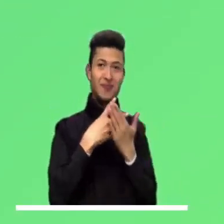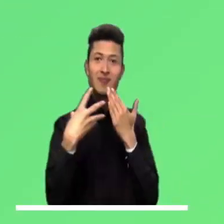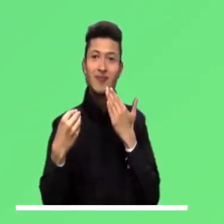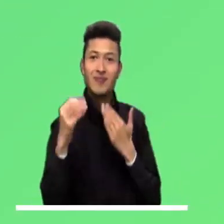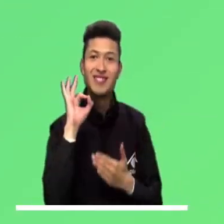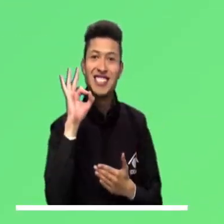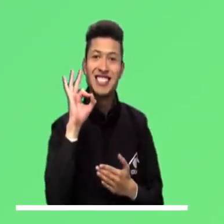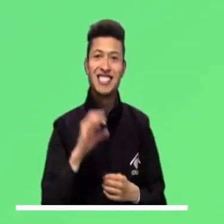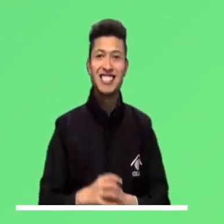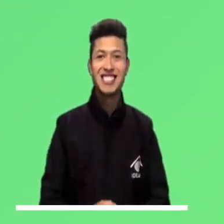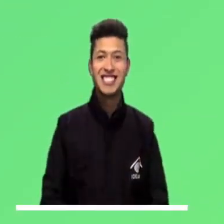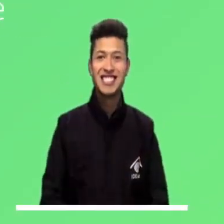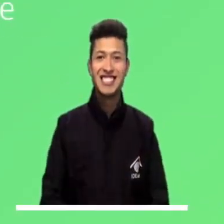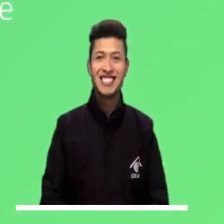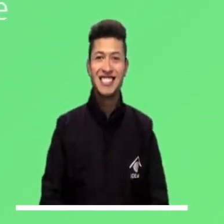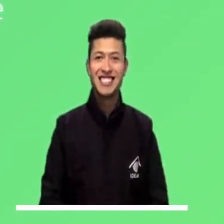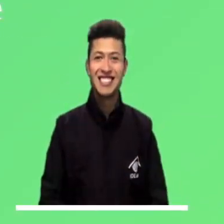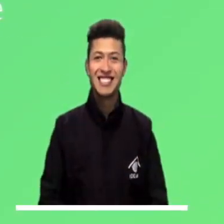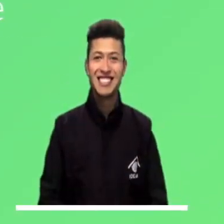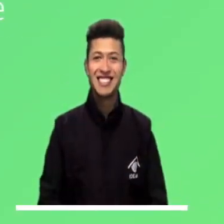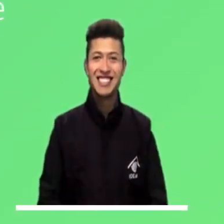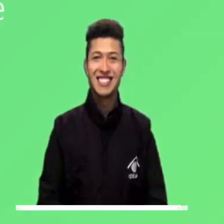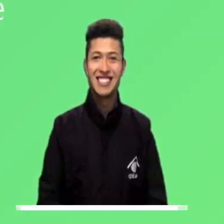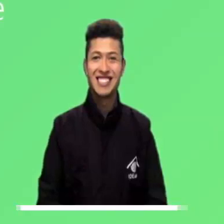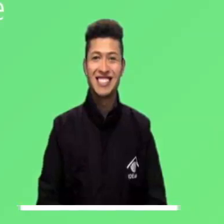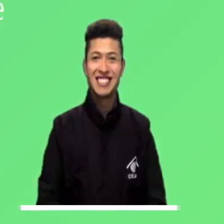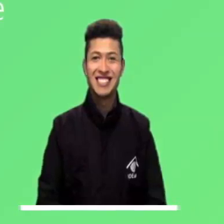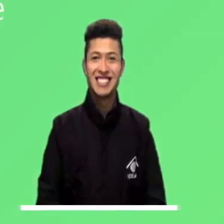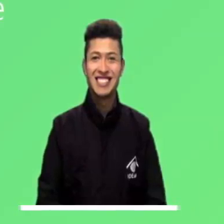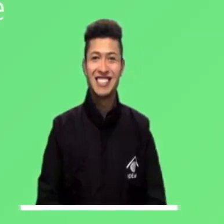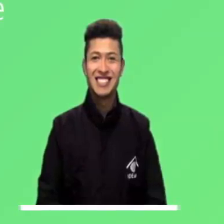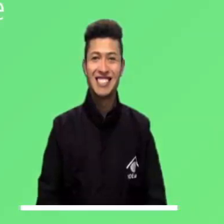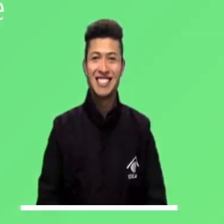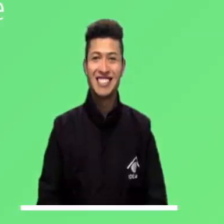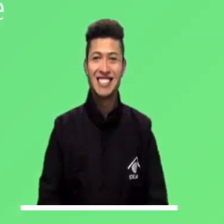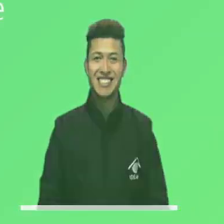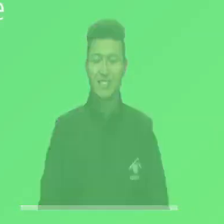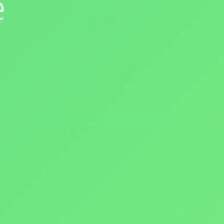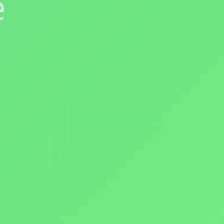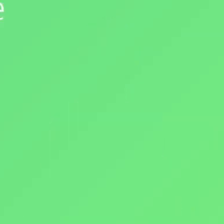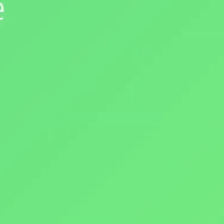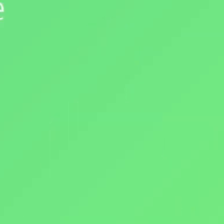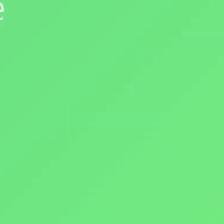interés. Descárguela gratis, planee su día y tome las mejores decisiones.